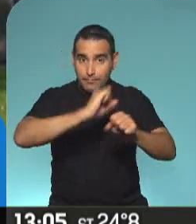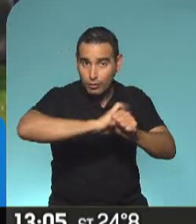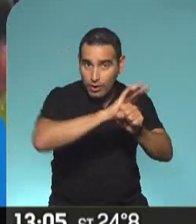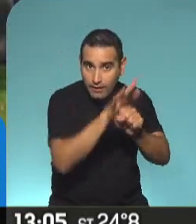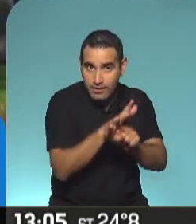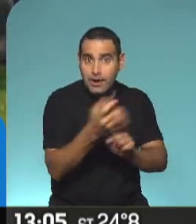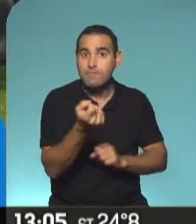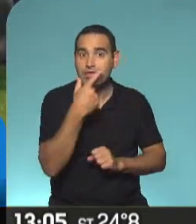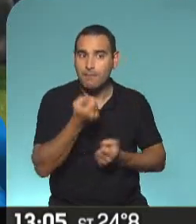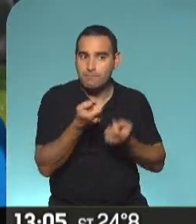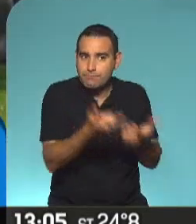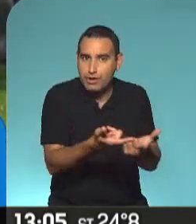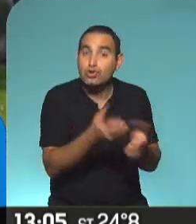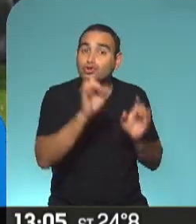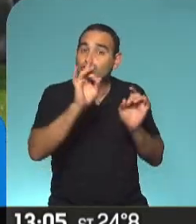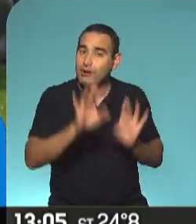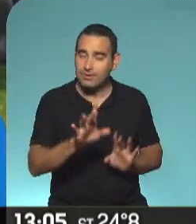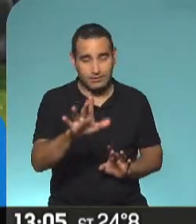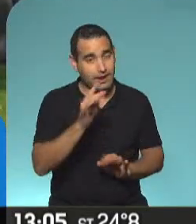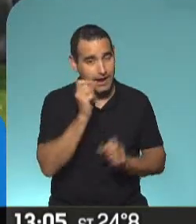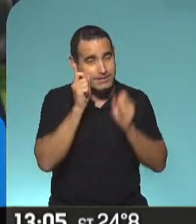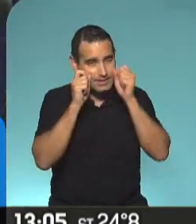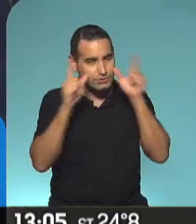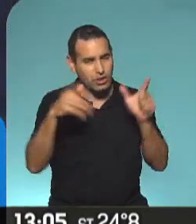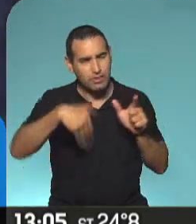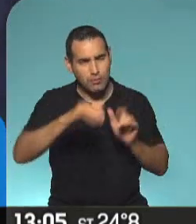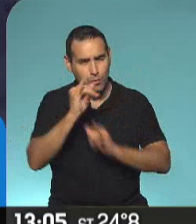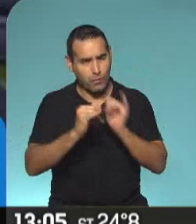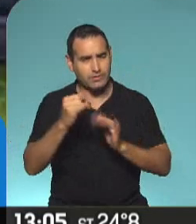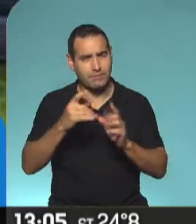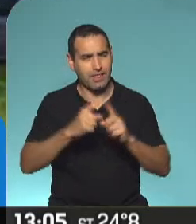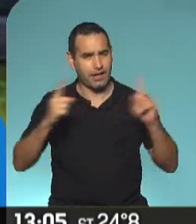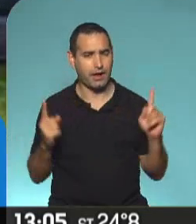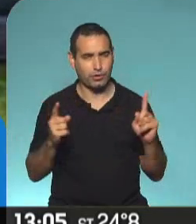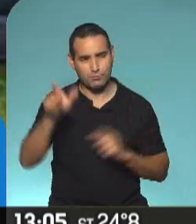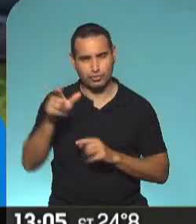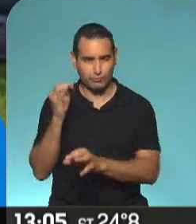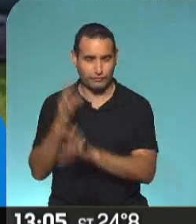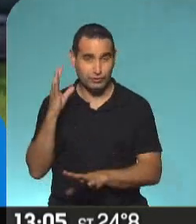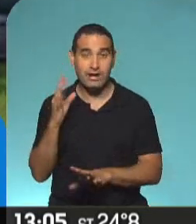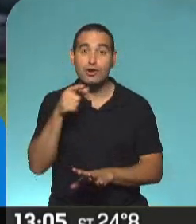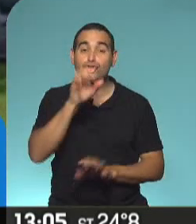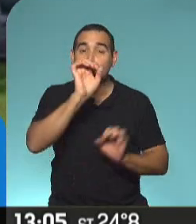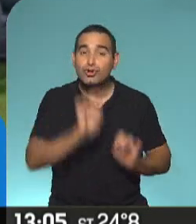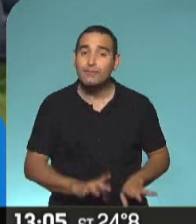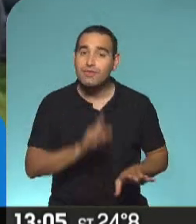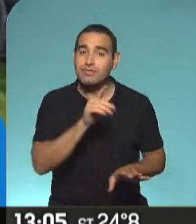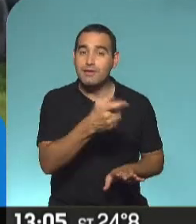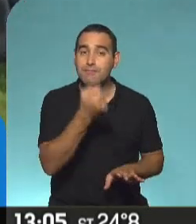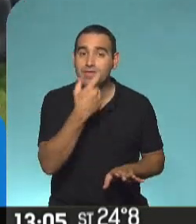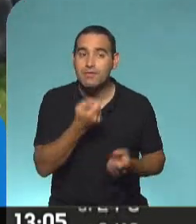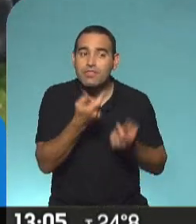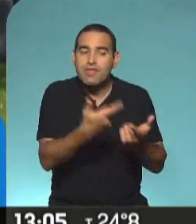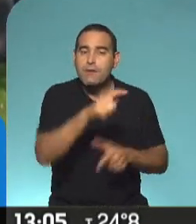COVID-19, pero solo hace efecto, atención con este tema, ya luego se está profundizando con un especialista, hace efecto exclusivamente en